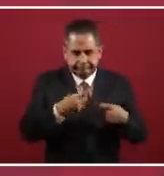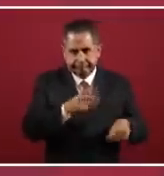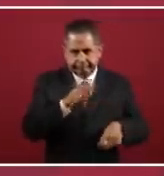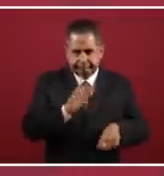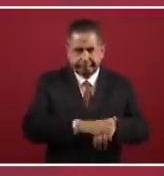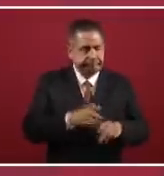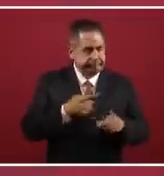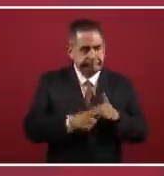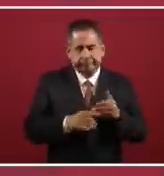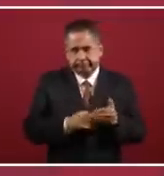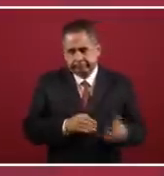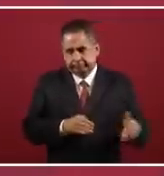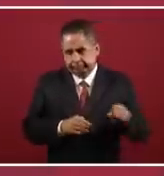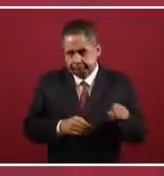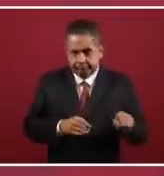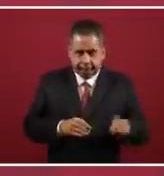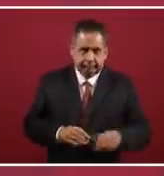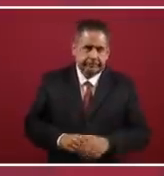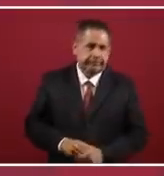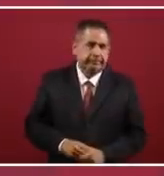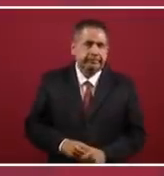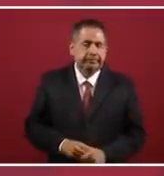a partir de los 65 años.